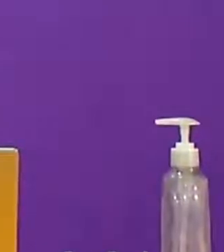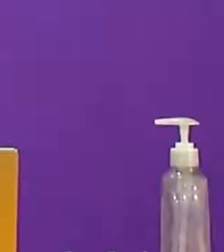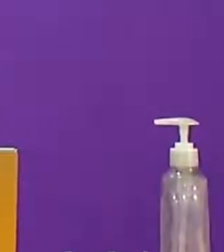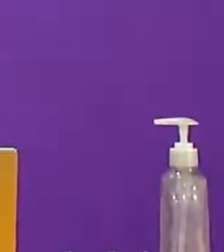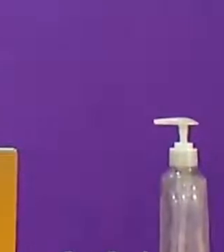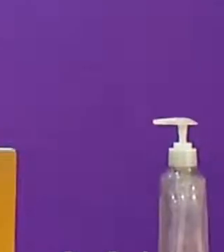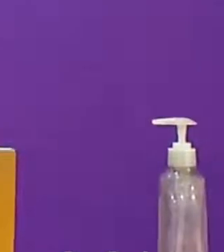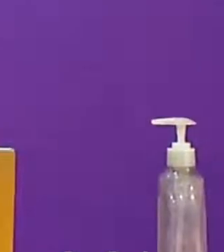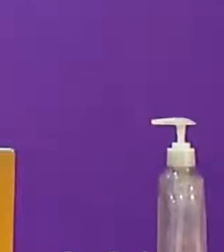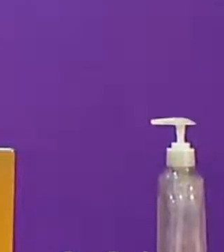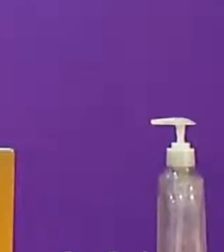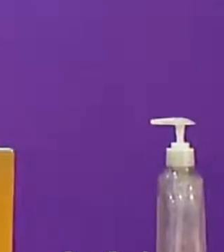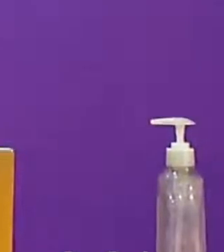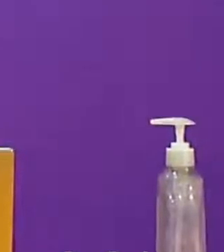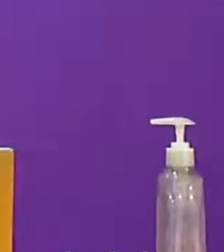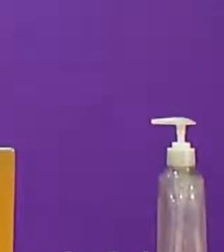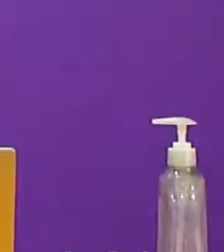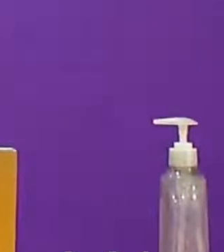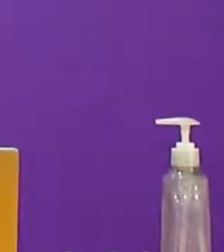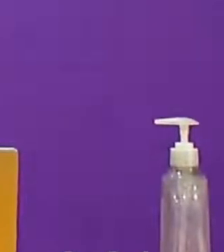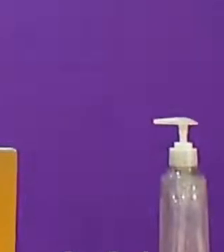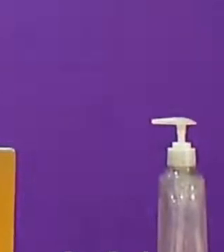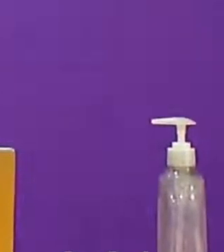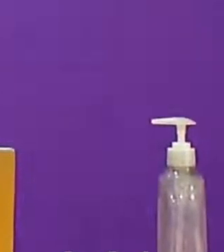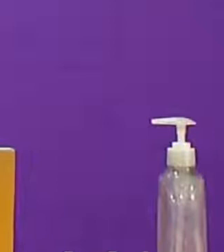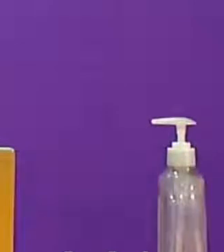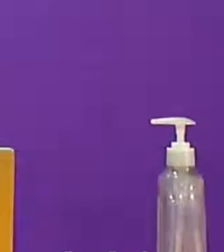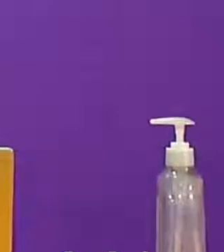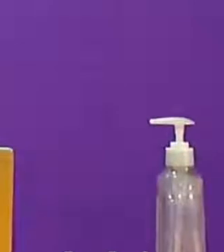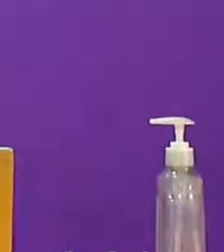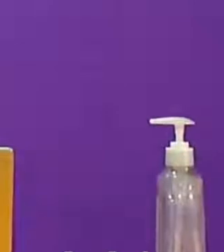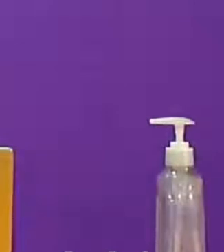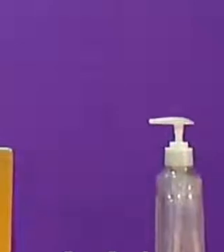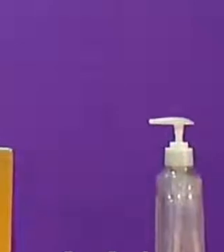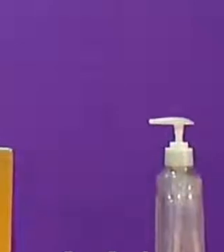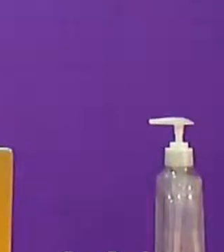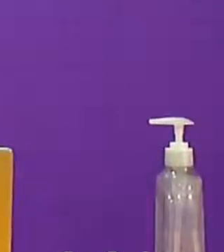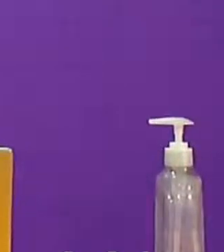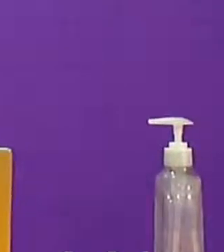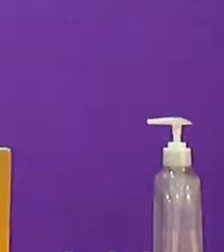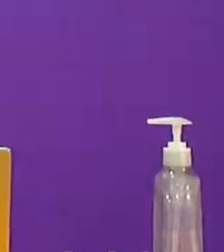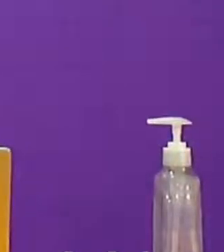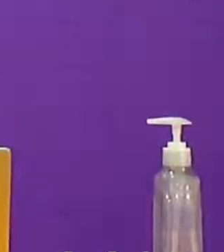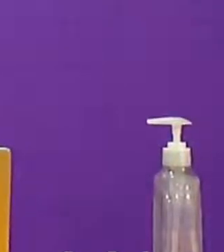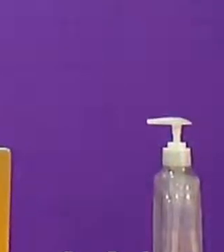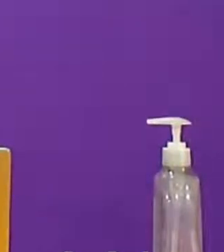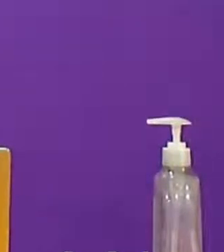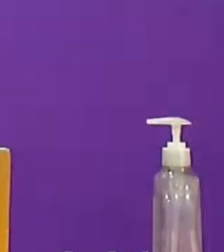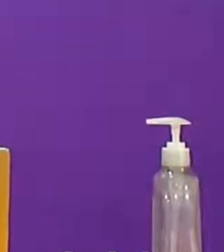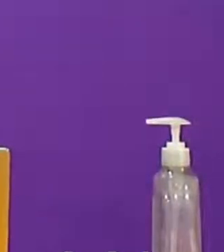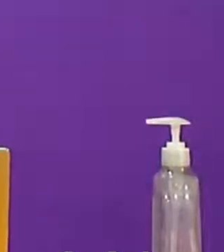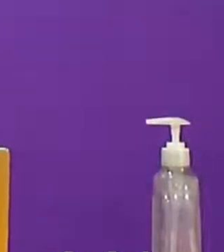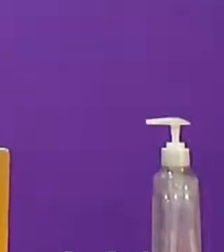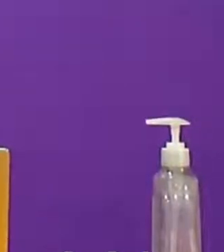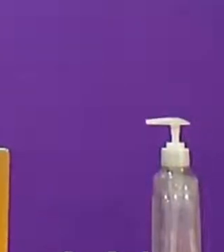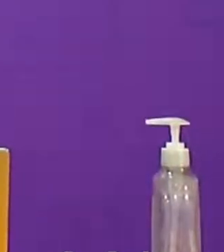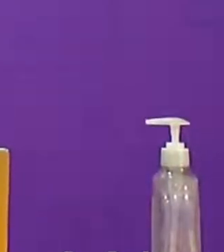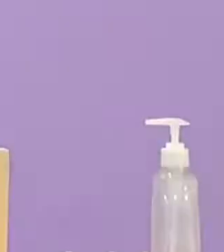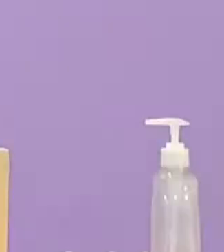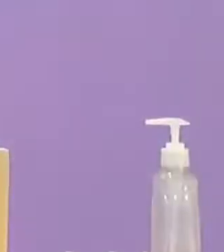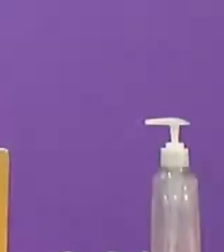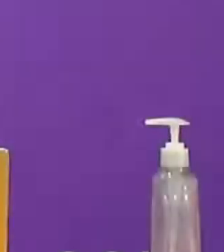para el ingreso a la educación media superior. En este programa, en el que vamos a trabajar con la asignatura de Historia, vamos a